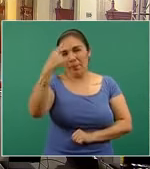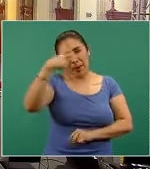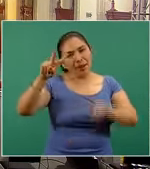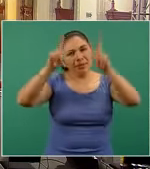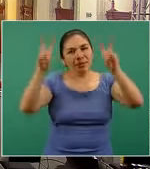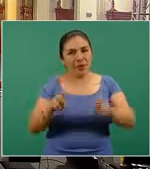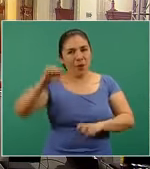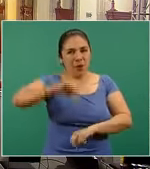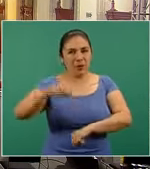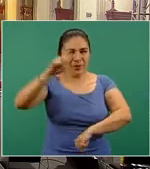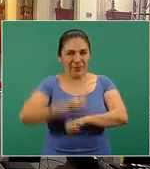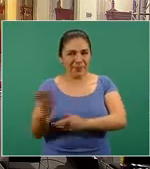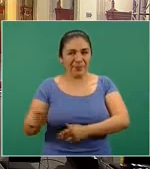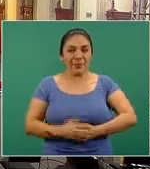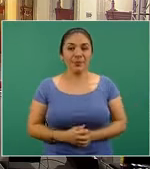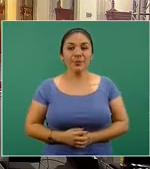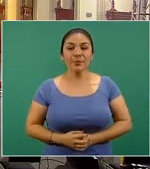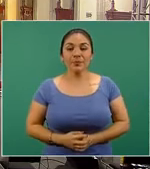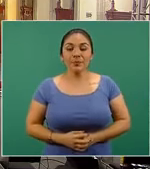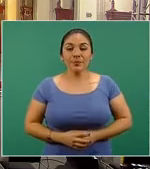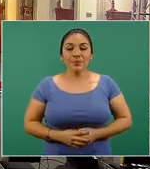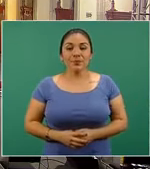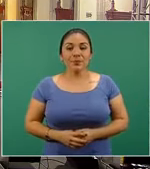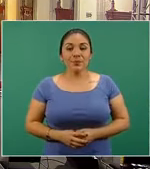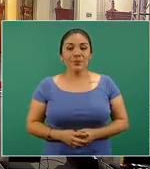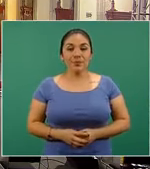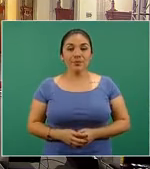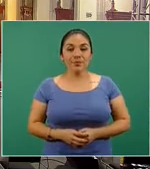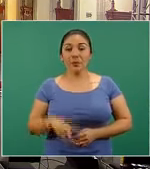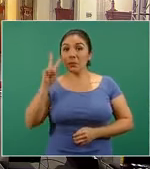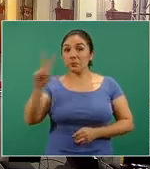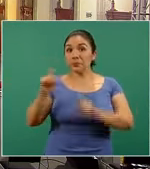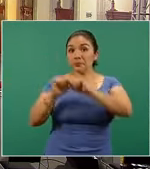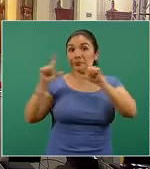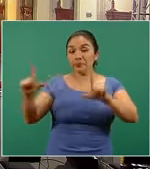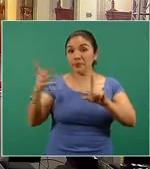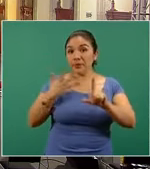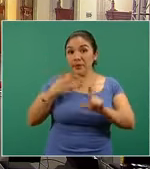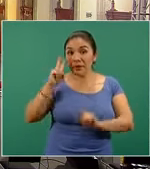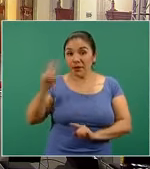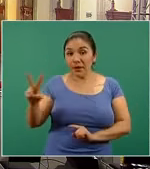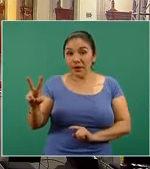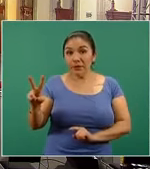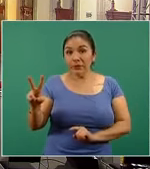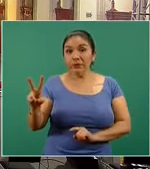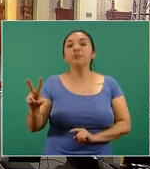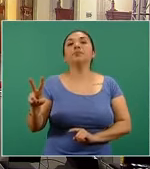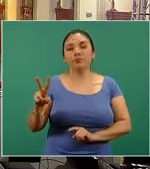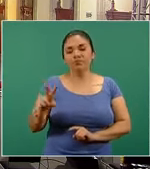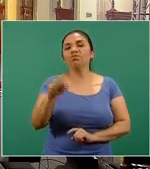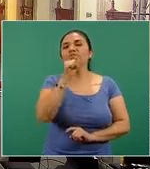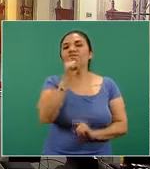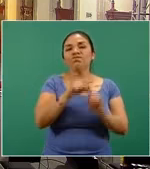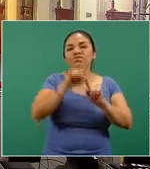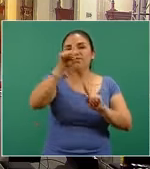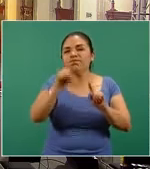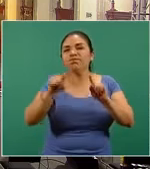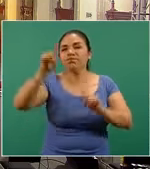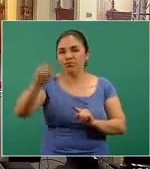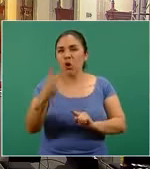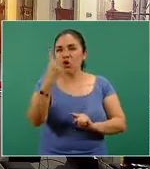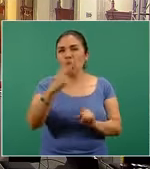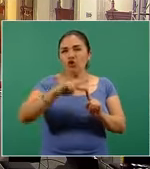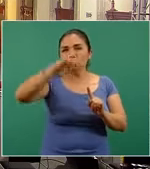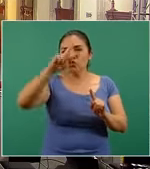tema, con la temática de esta noche. Bien, tenemos ya en pantalla nuestra gráfica actualizada, nuestras dos